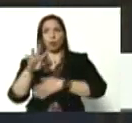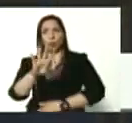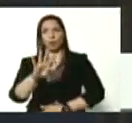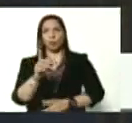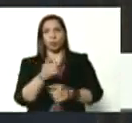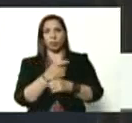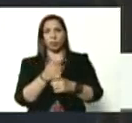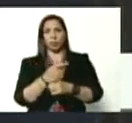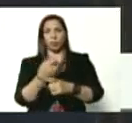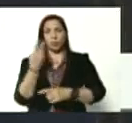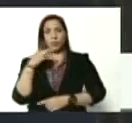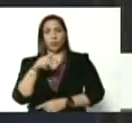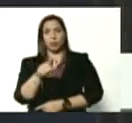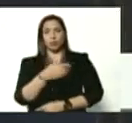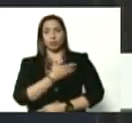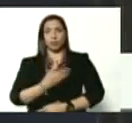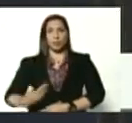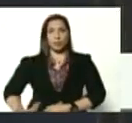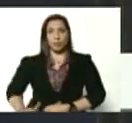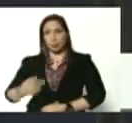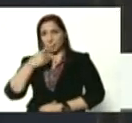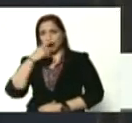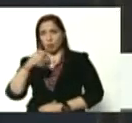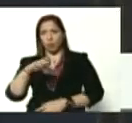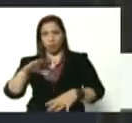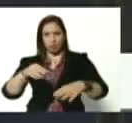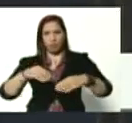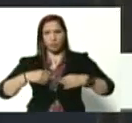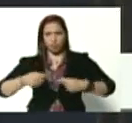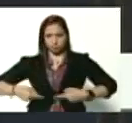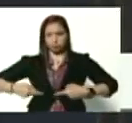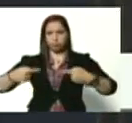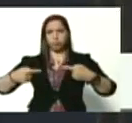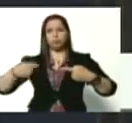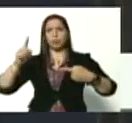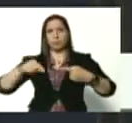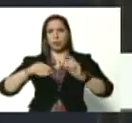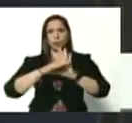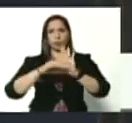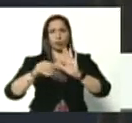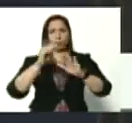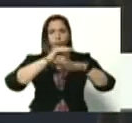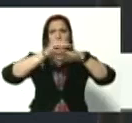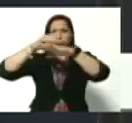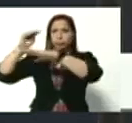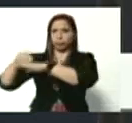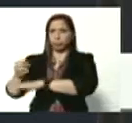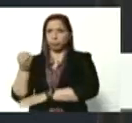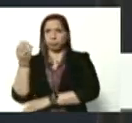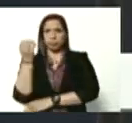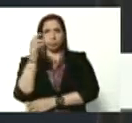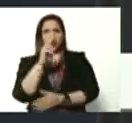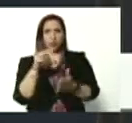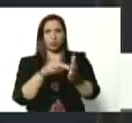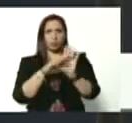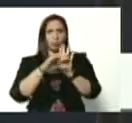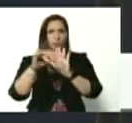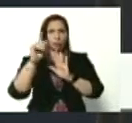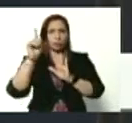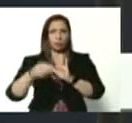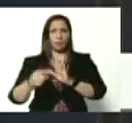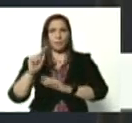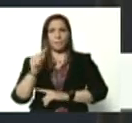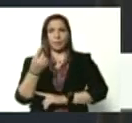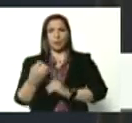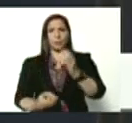por eso nuestro presidente nicolás maduro aceptó el reto de una constituyente y amor a asamblea nacional constituyente hasta el